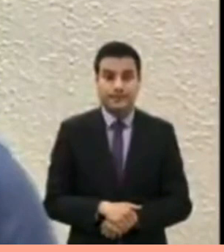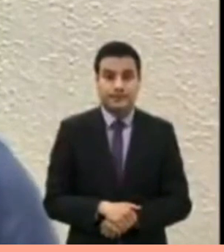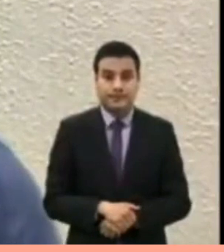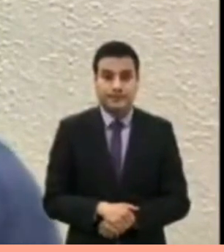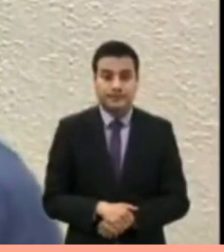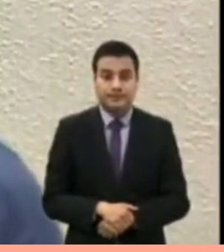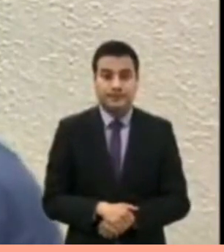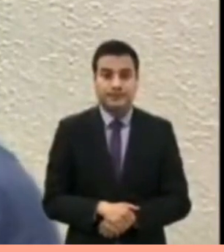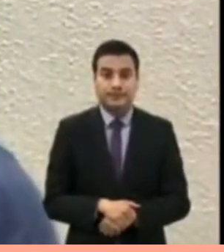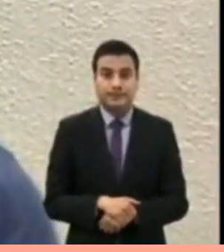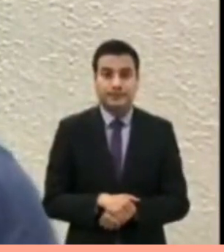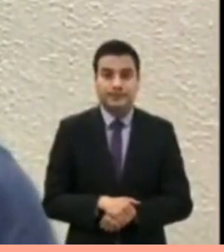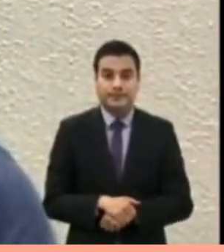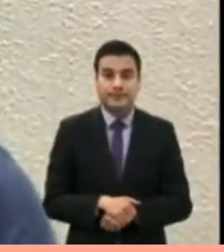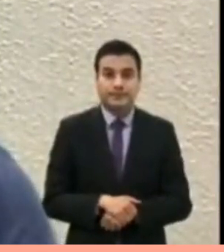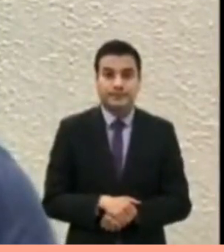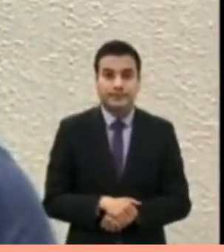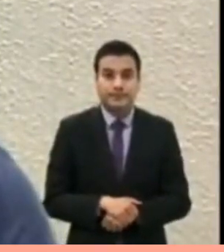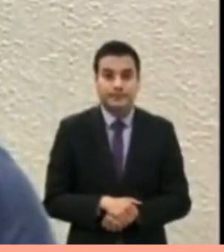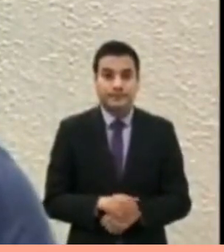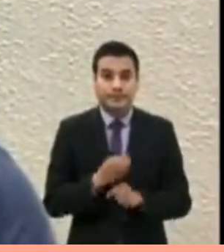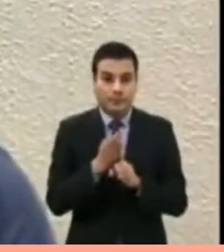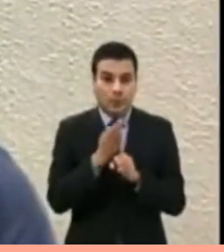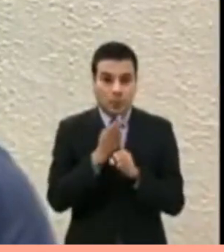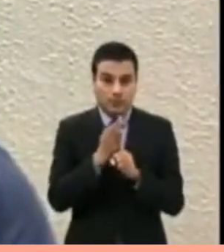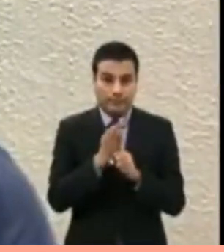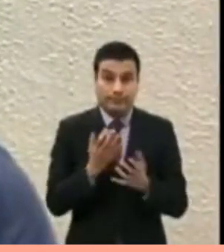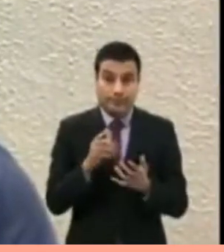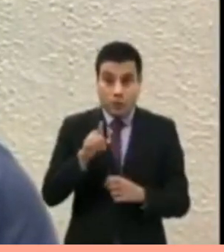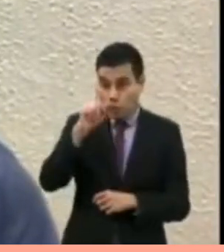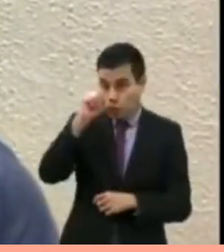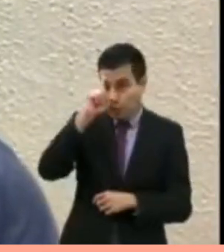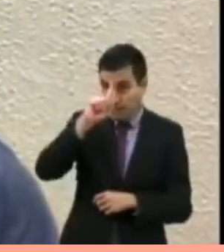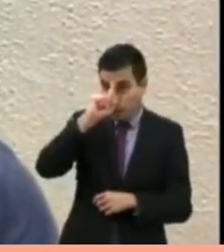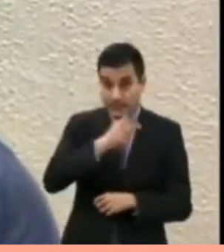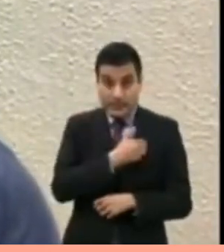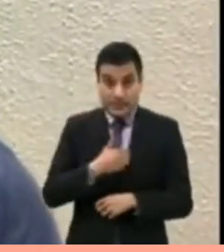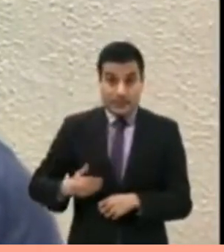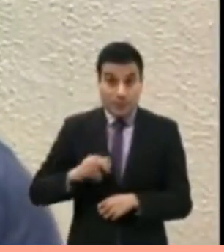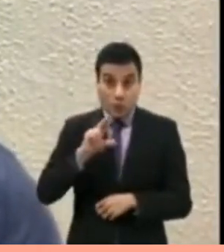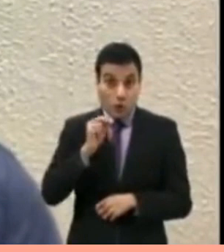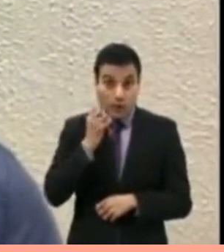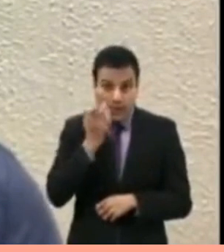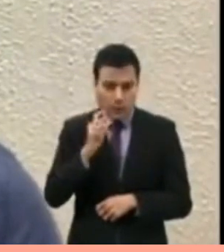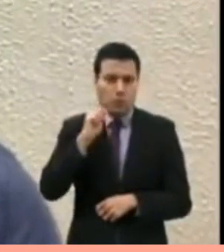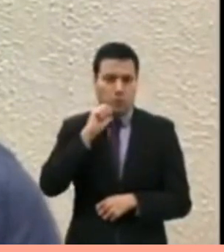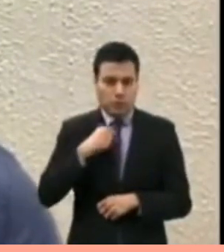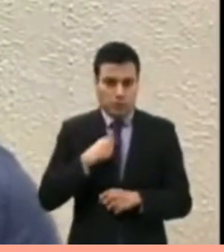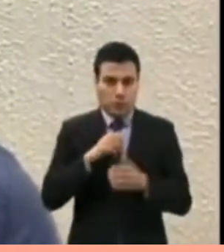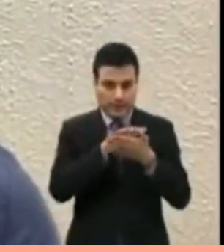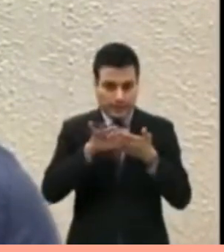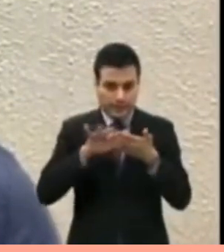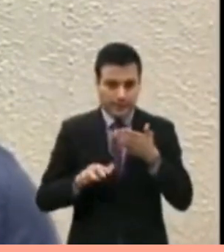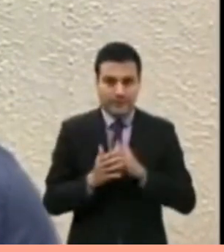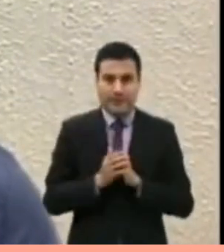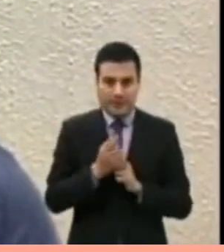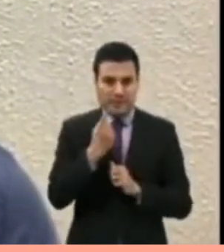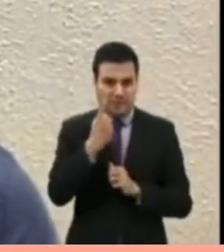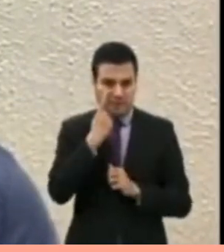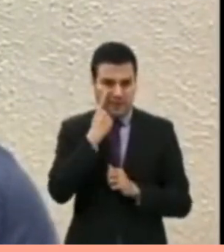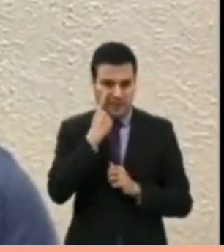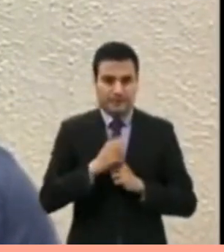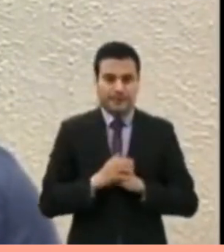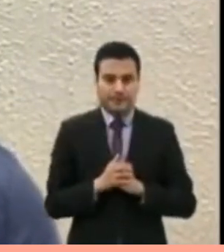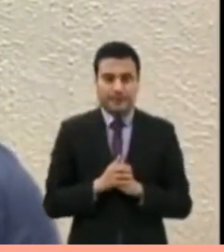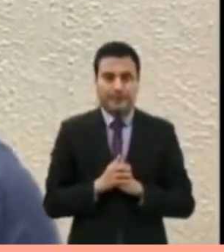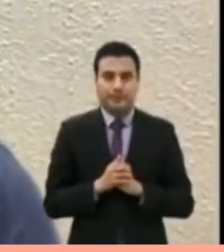Voy a leer de manera textual, aunque no quiera el consejero presidente. La propuesta que hizo llegar el Consejo General del INE